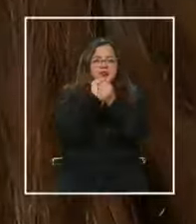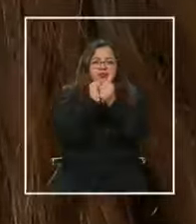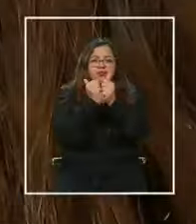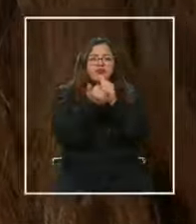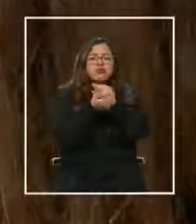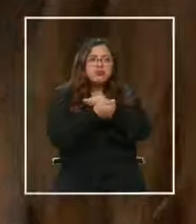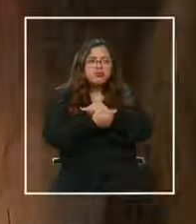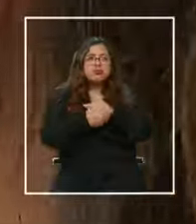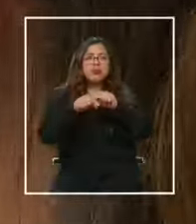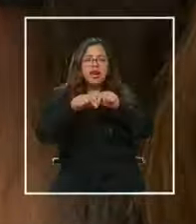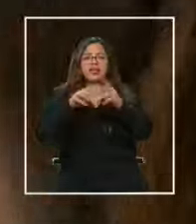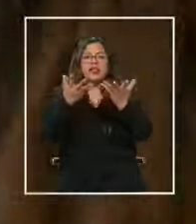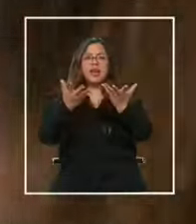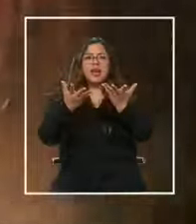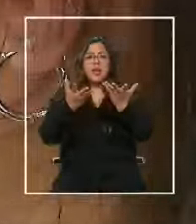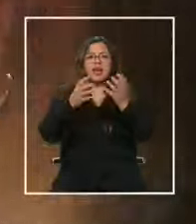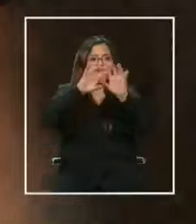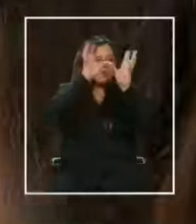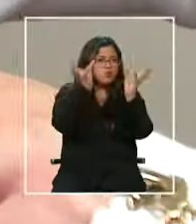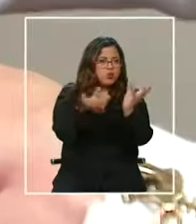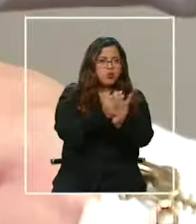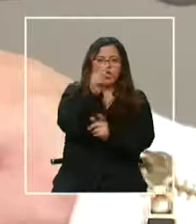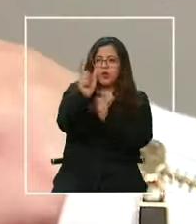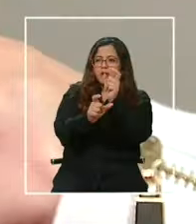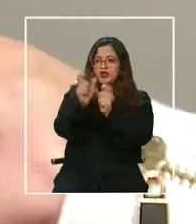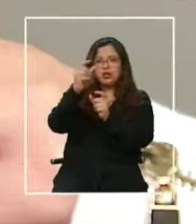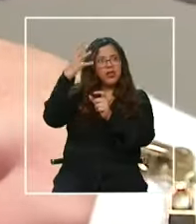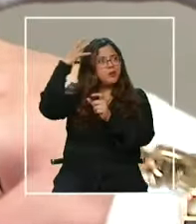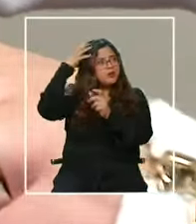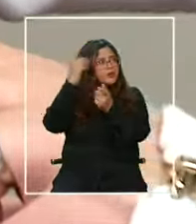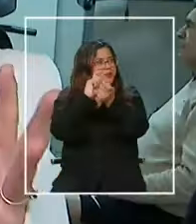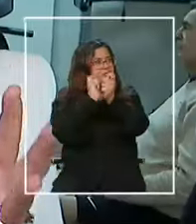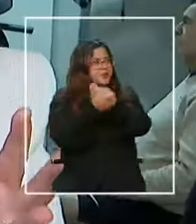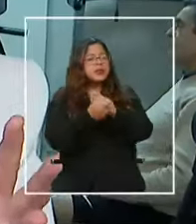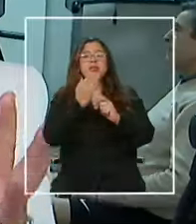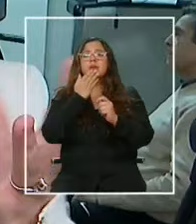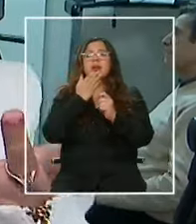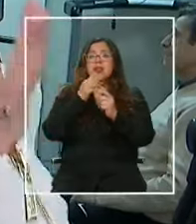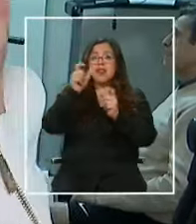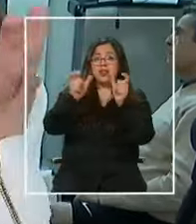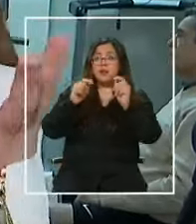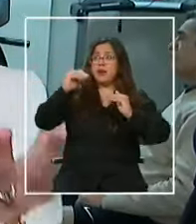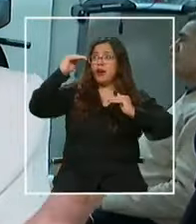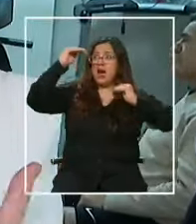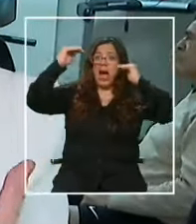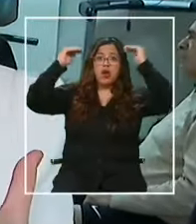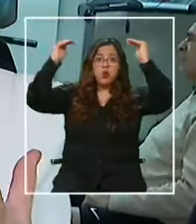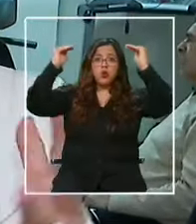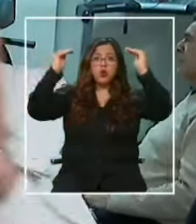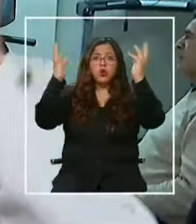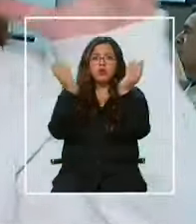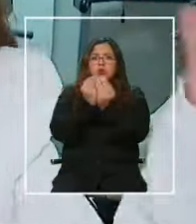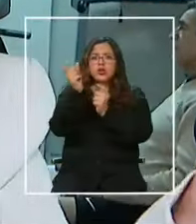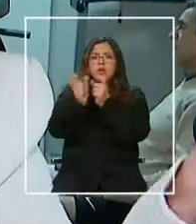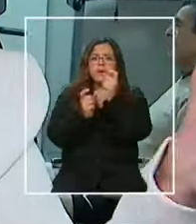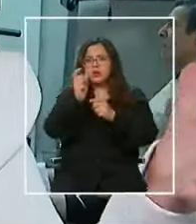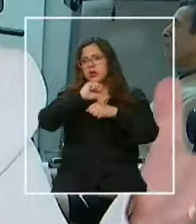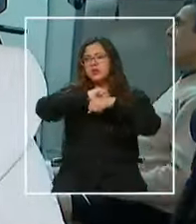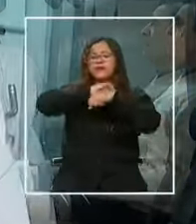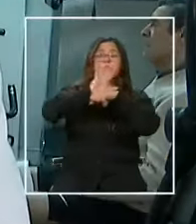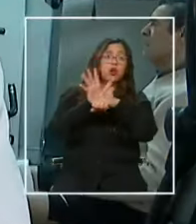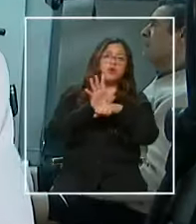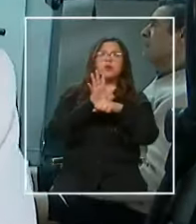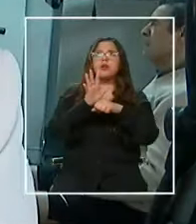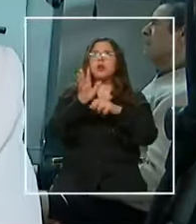a este mundo tan neurotípico. Y en el área de los adultos, el COVID. Muchos pacientes estaban un poco desorientados respecto al entorno donde